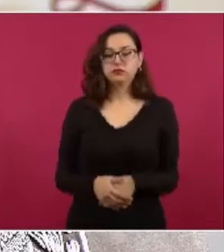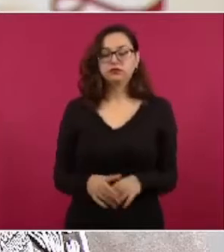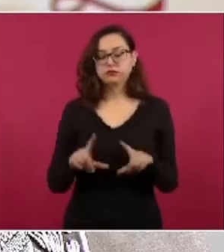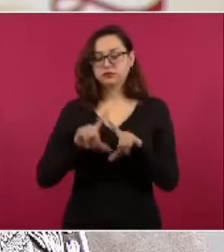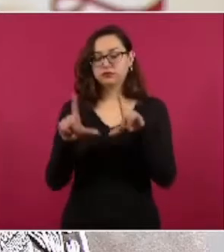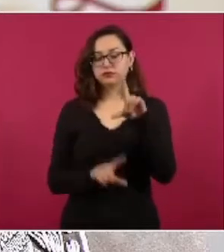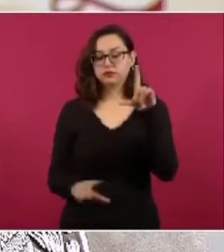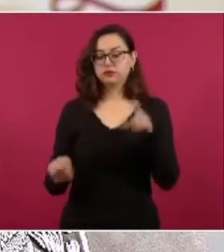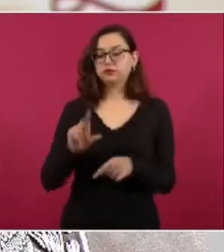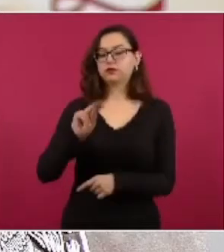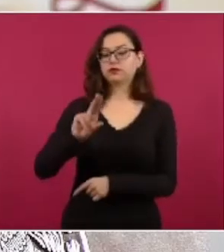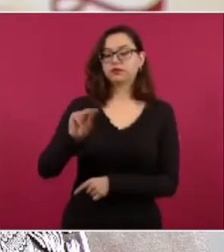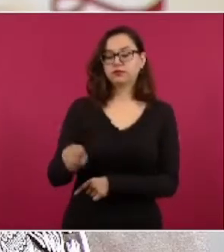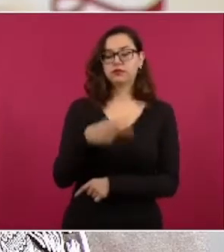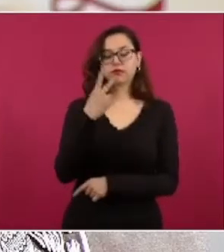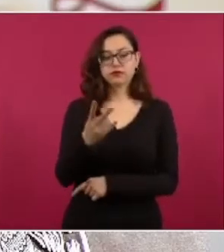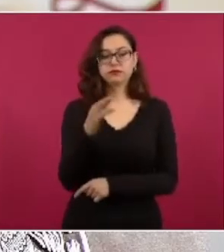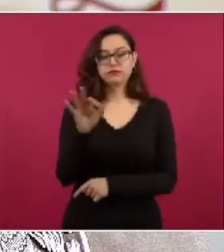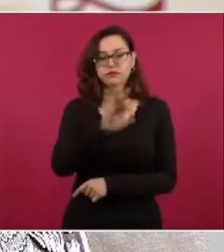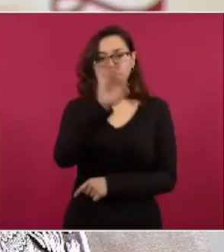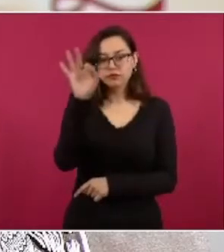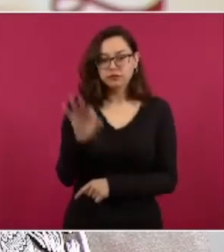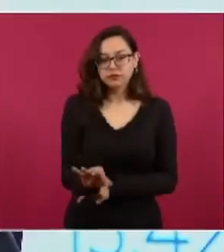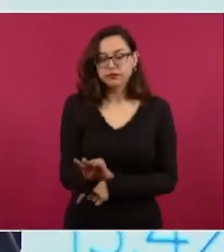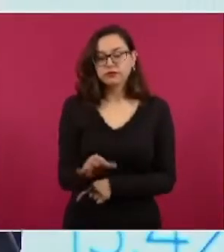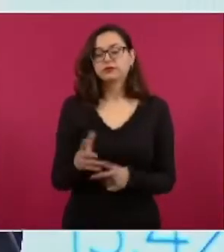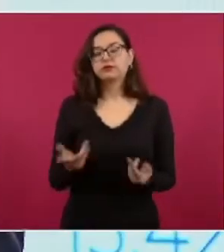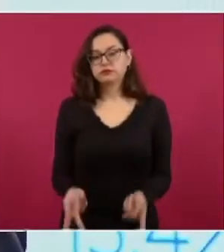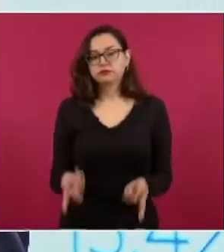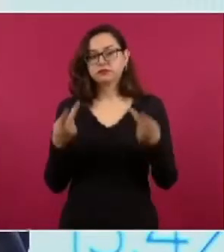o total nacional para las personas